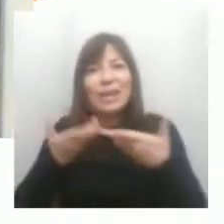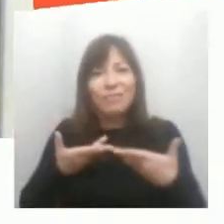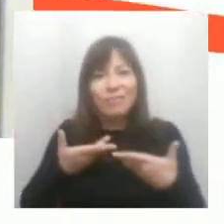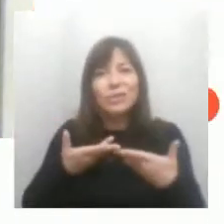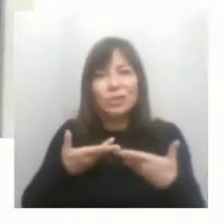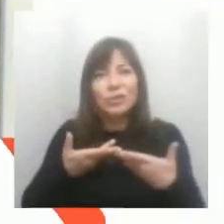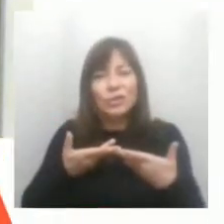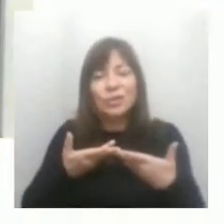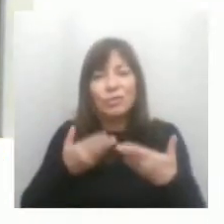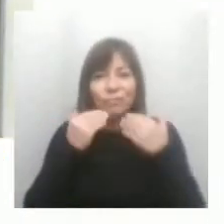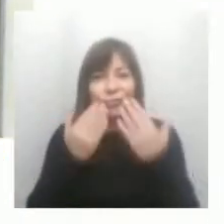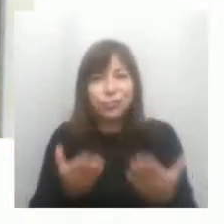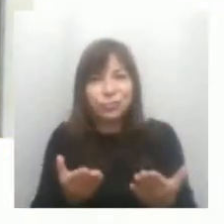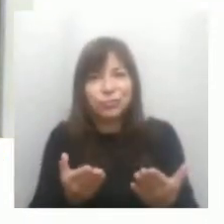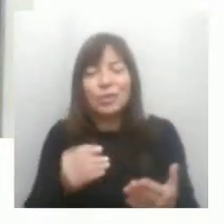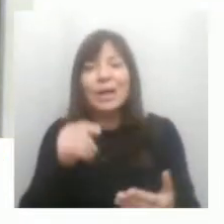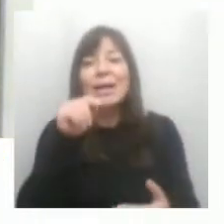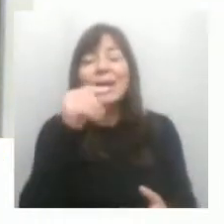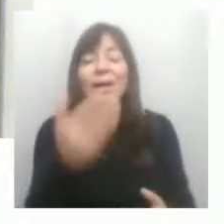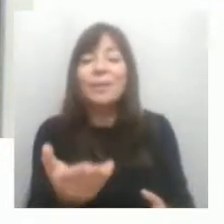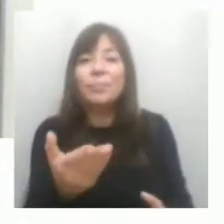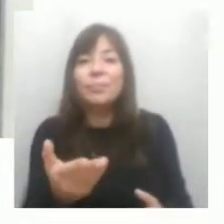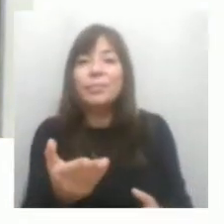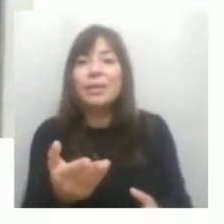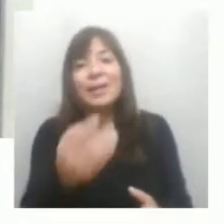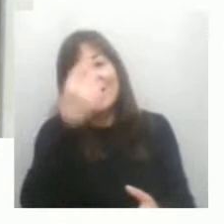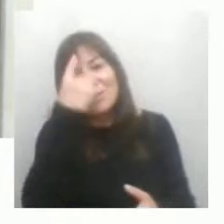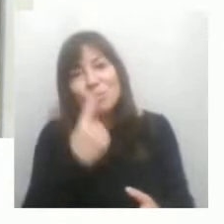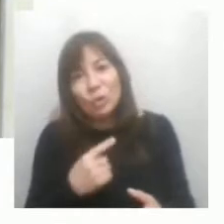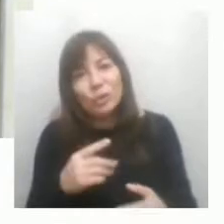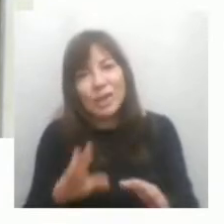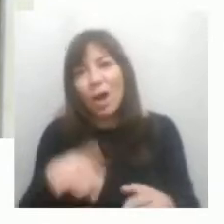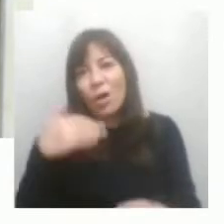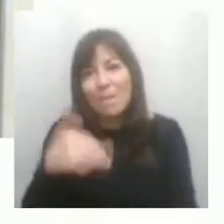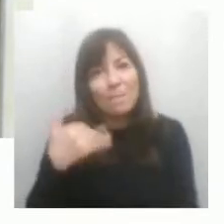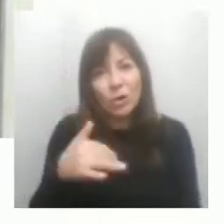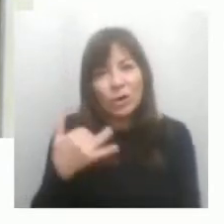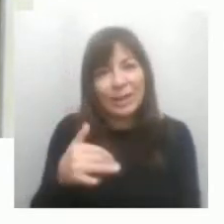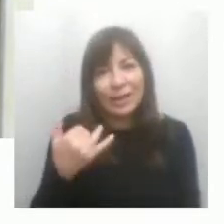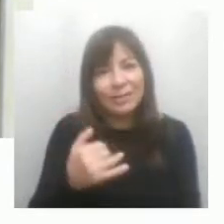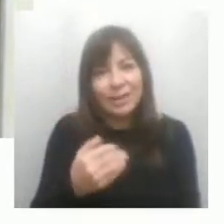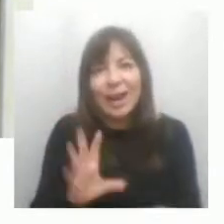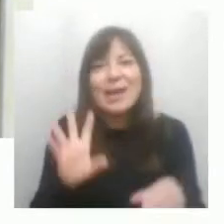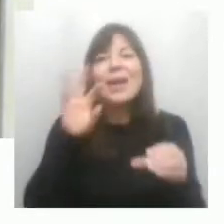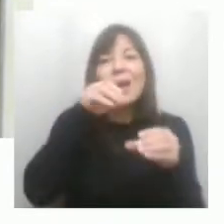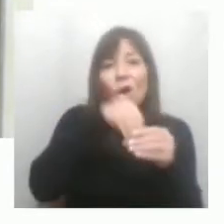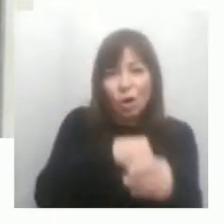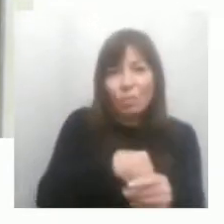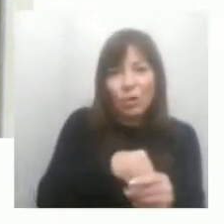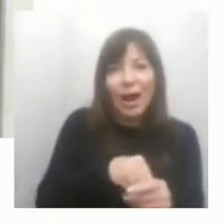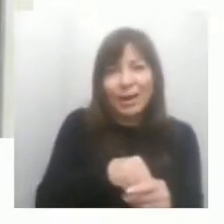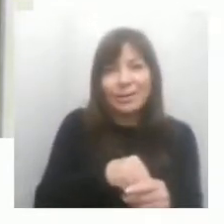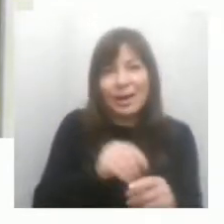podíamos quedarnos como Museo de Ciencia alejados de esa realidad y no podíamos no exponer algo así.